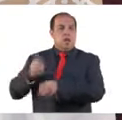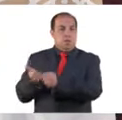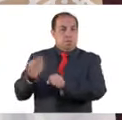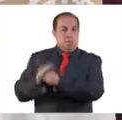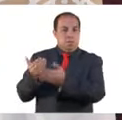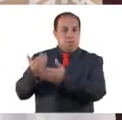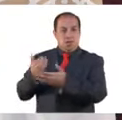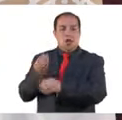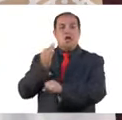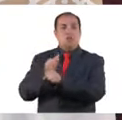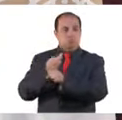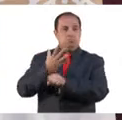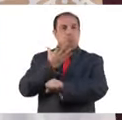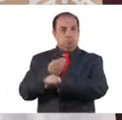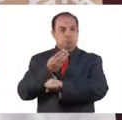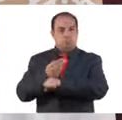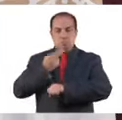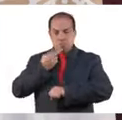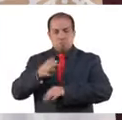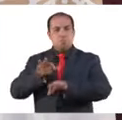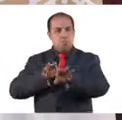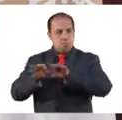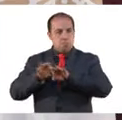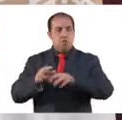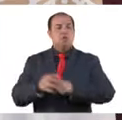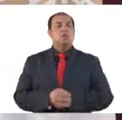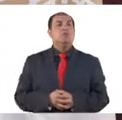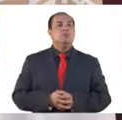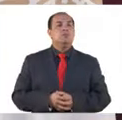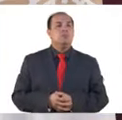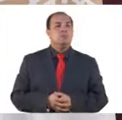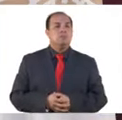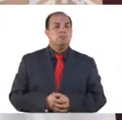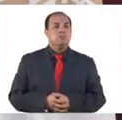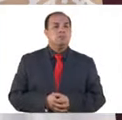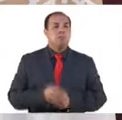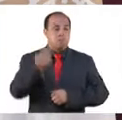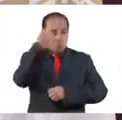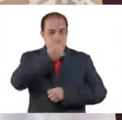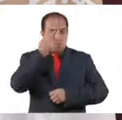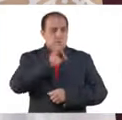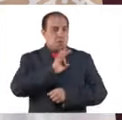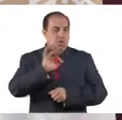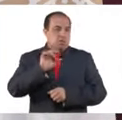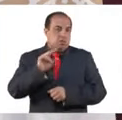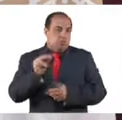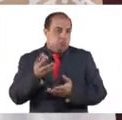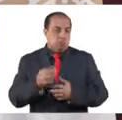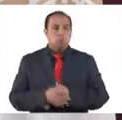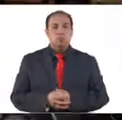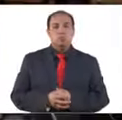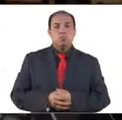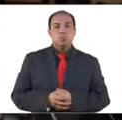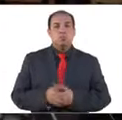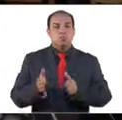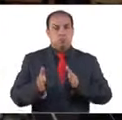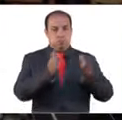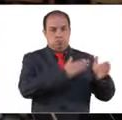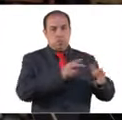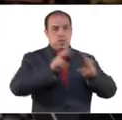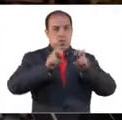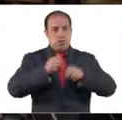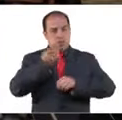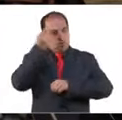hizo una renovación y está funcionando bastante bien, ¿no? Pero, digamos, dentro de los planes vamos a revisar cuáles son las posibilidades, por supuesto. Mm-hmm. Cambiando de tema,